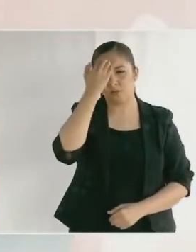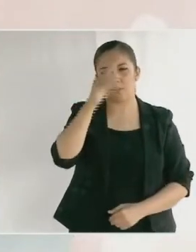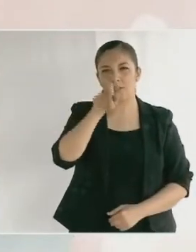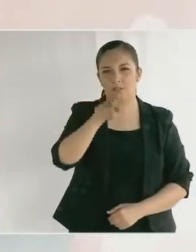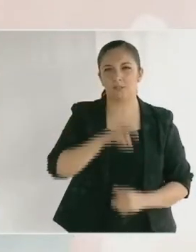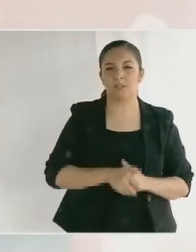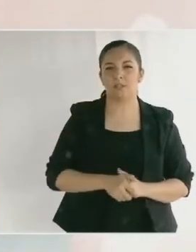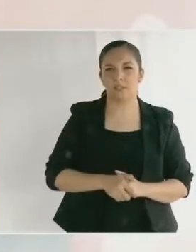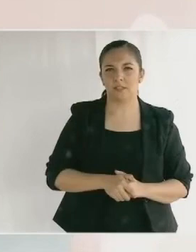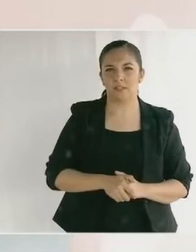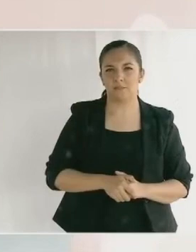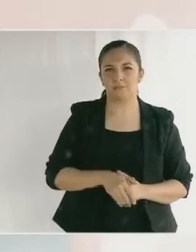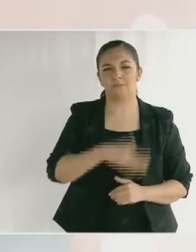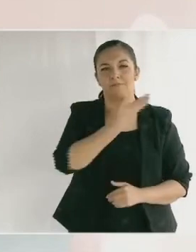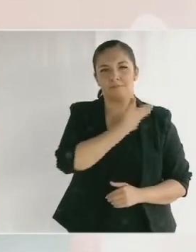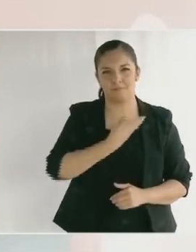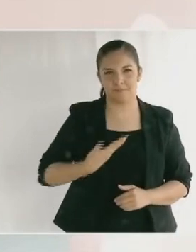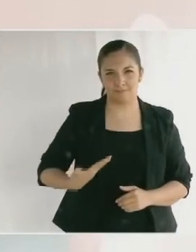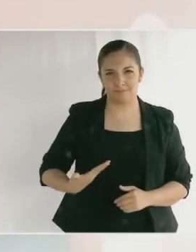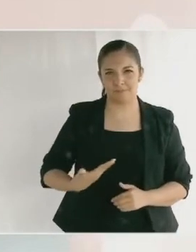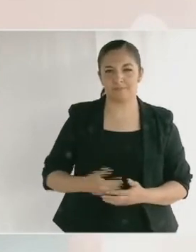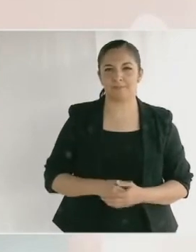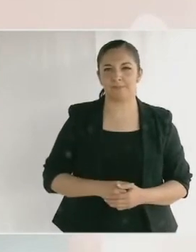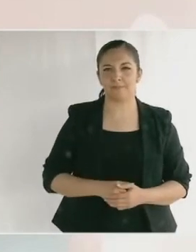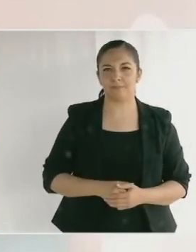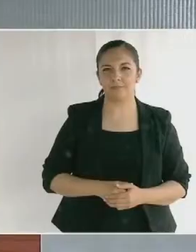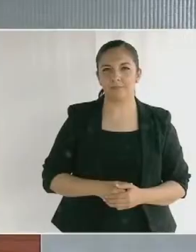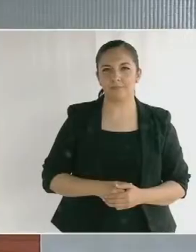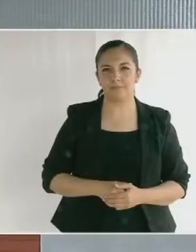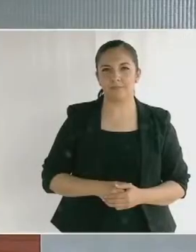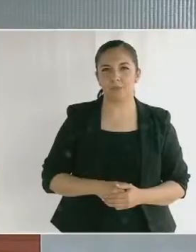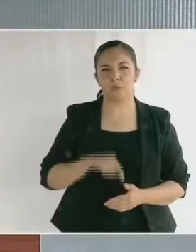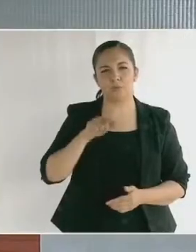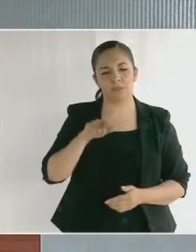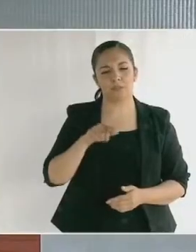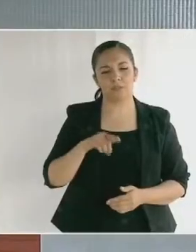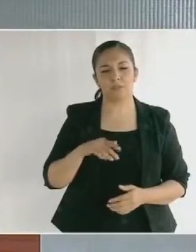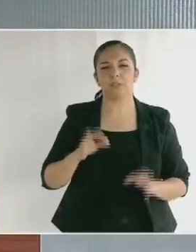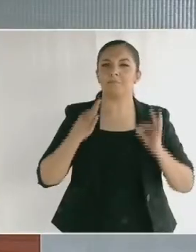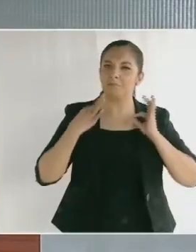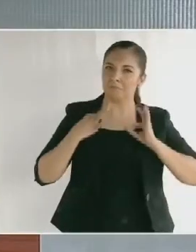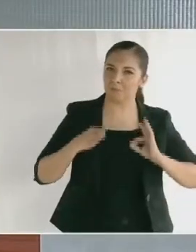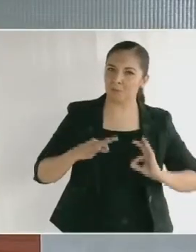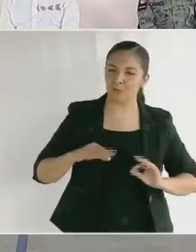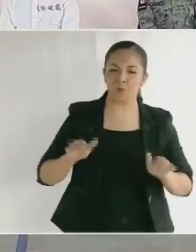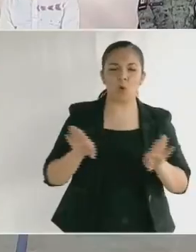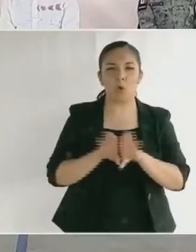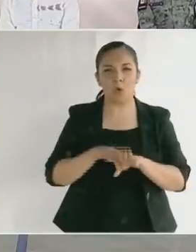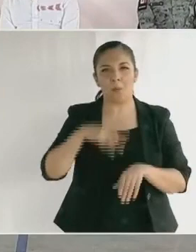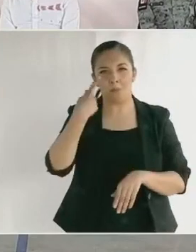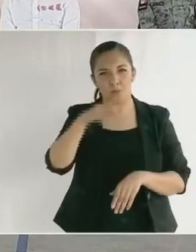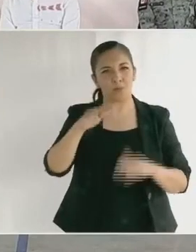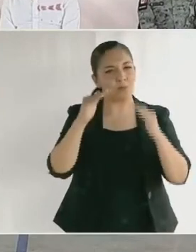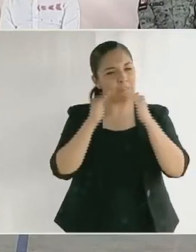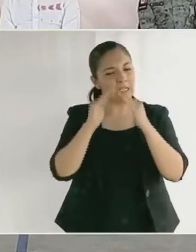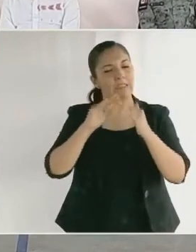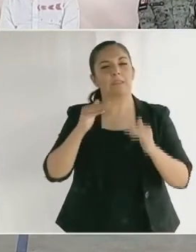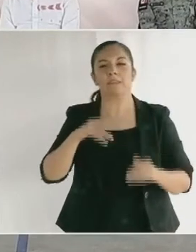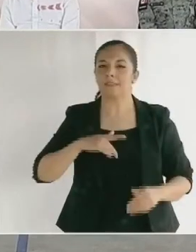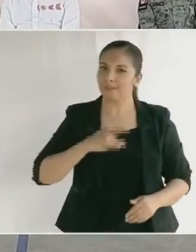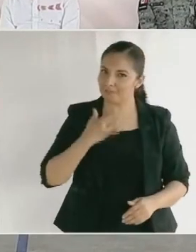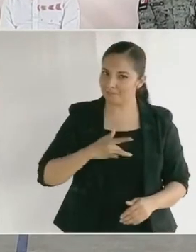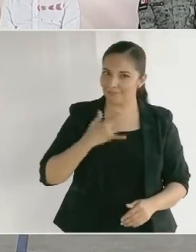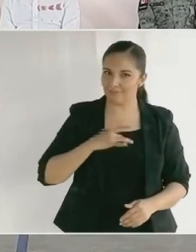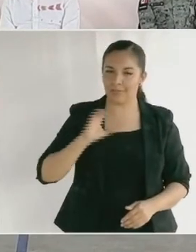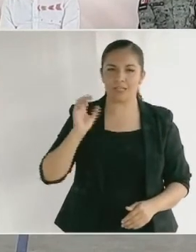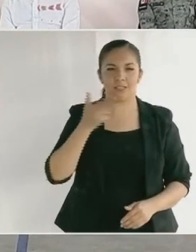por supuesto, presidente, una vez más, siéntase en su casa. En Chihuahua lo recibimos con